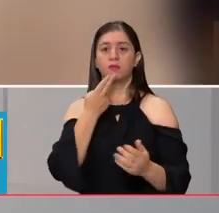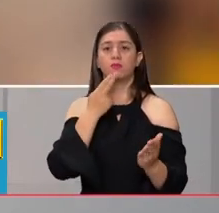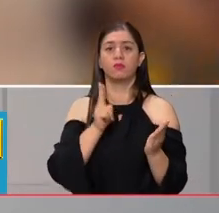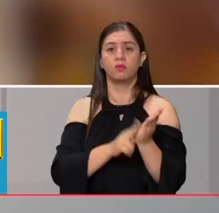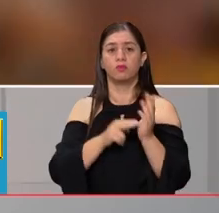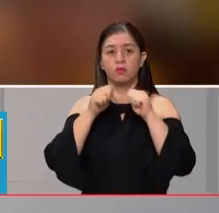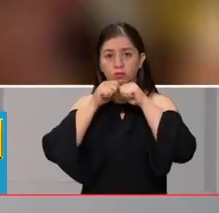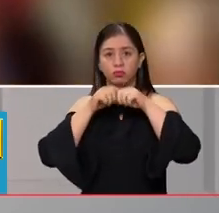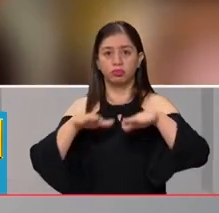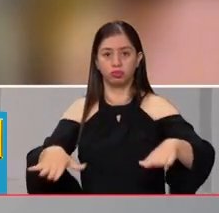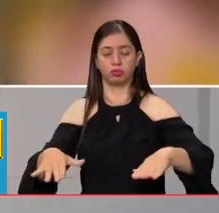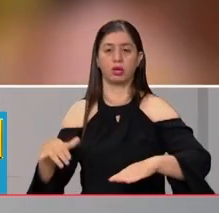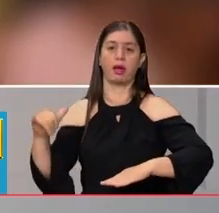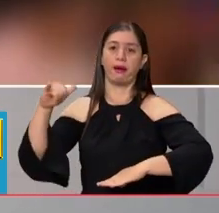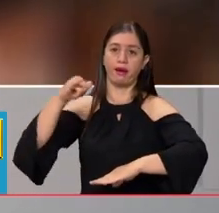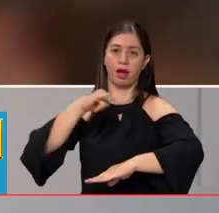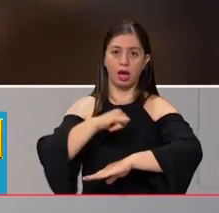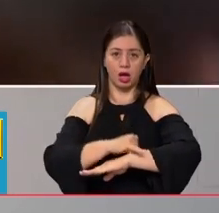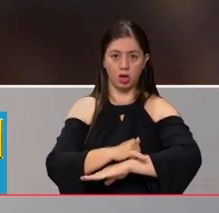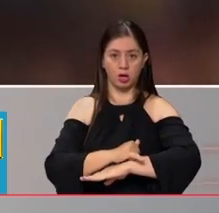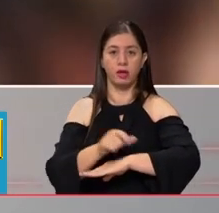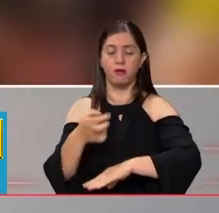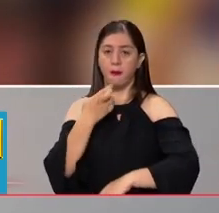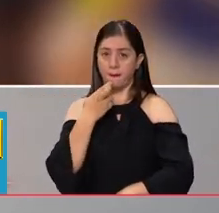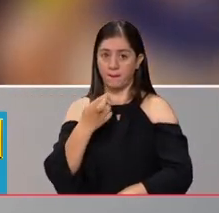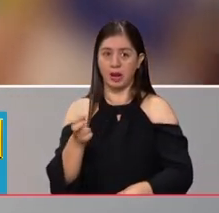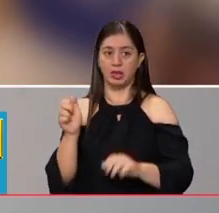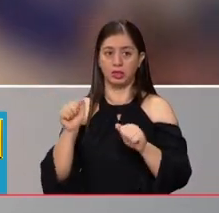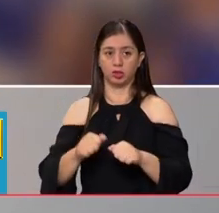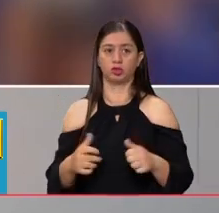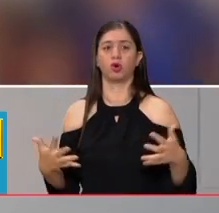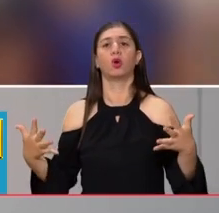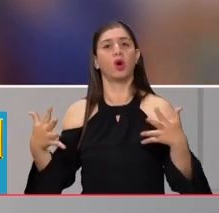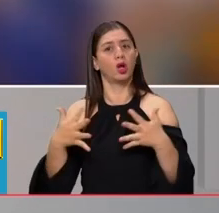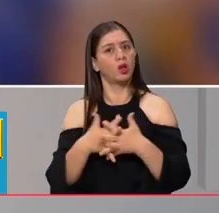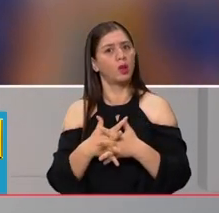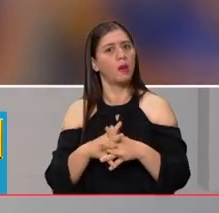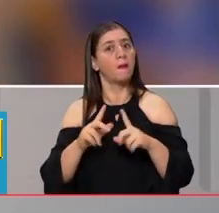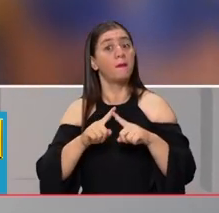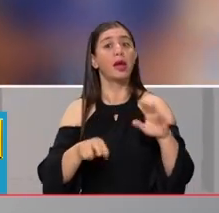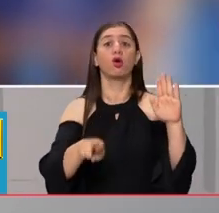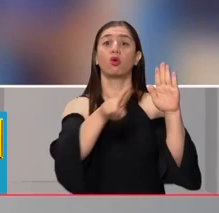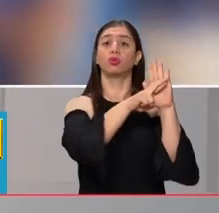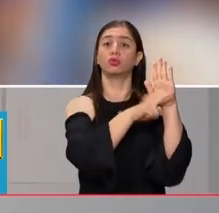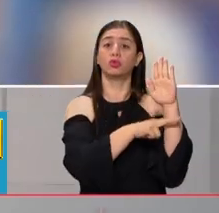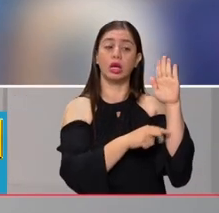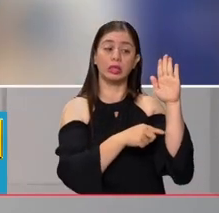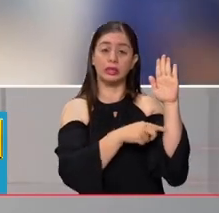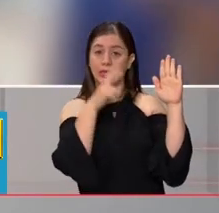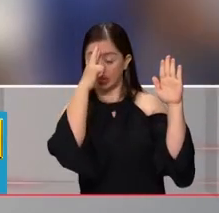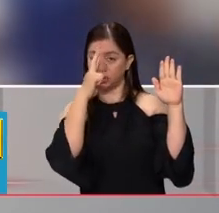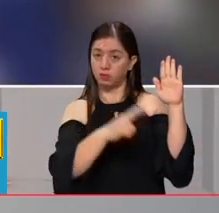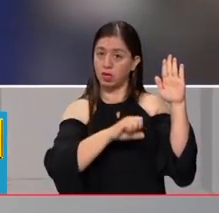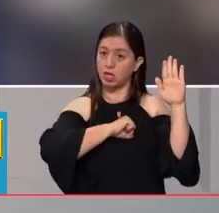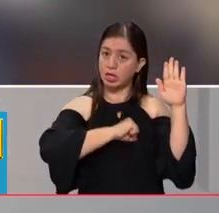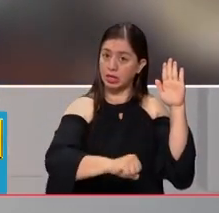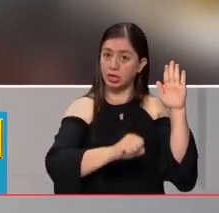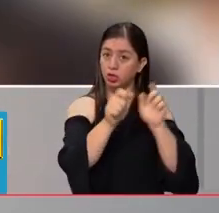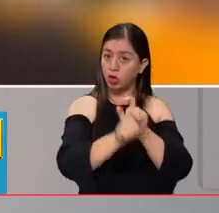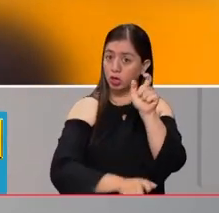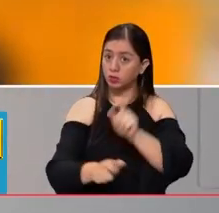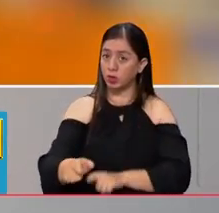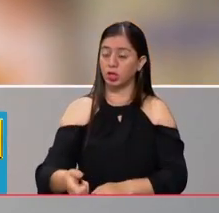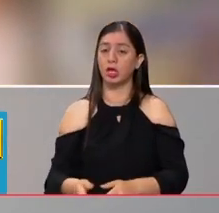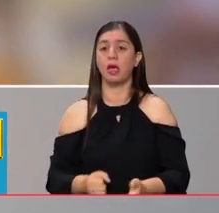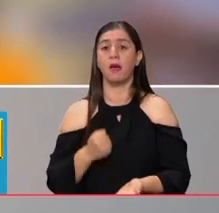la Aeronáutica Civil, pues autorizó esa integración, pero con unas condiciones: que se respeten los derechos de los usuarios, que